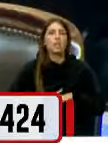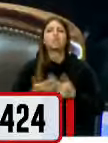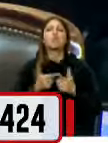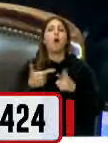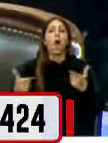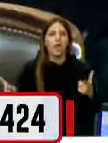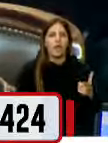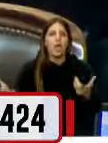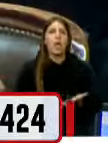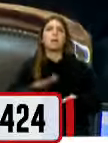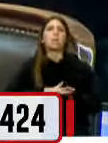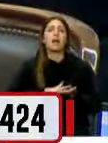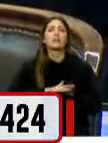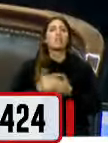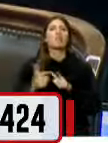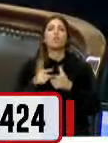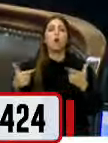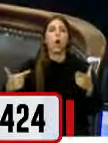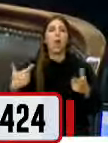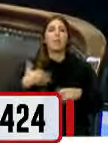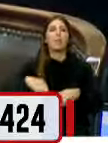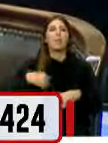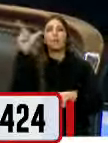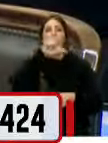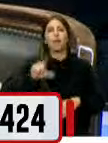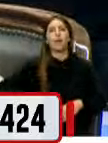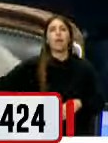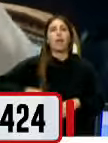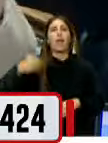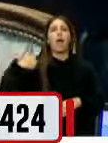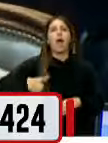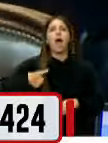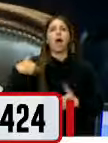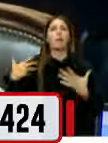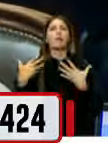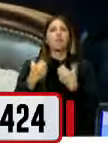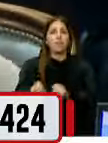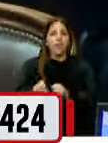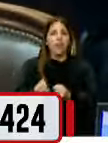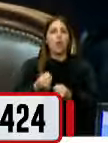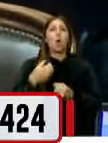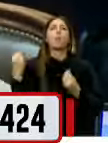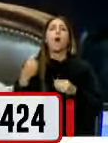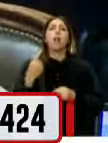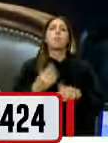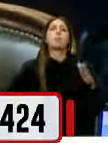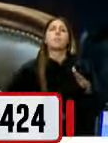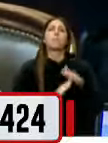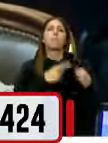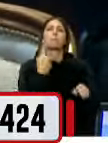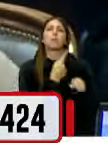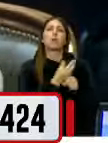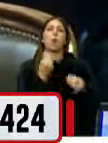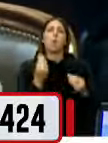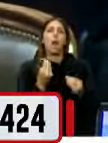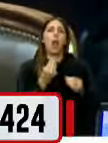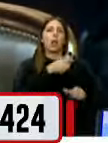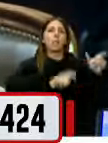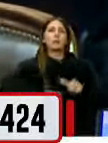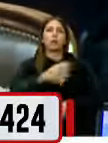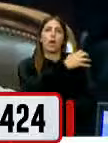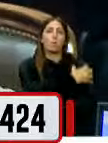separa a Rodríguez Peña de la Avenida Entre Ríos. Hasta hace instantes había un vallado policial. Ahí vemos también que están tocando